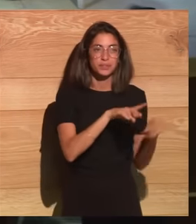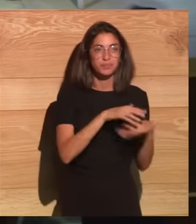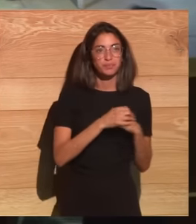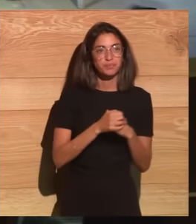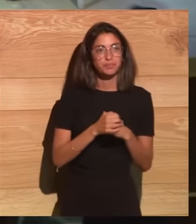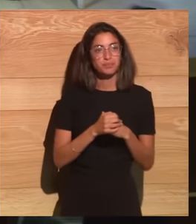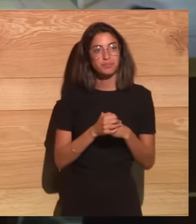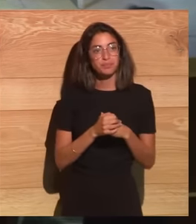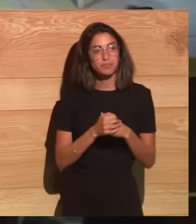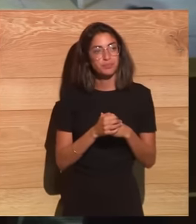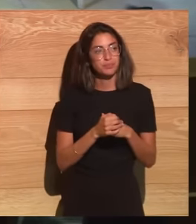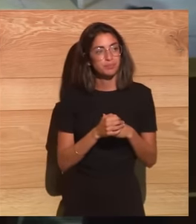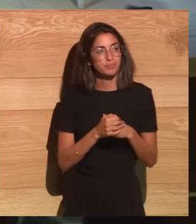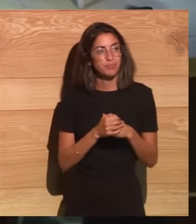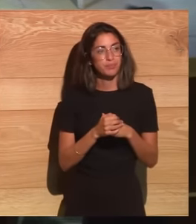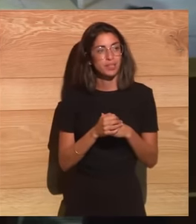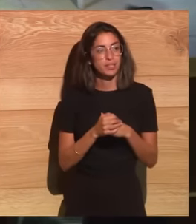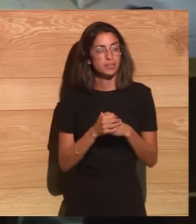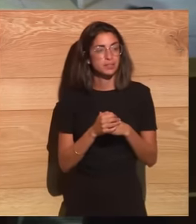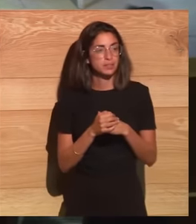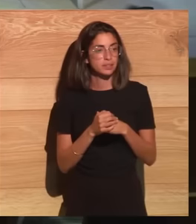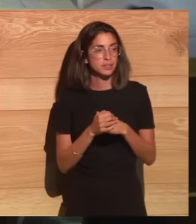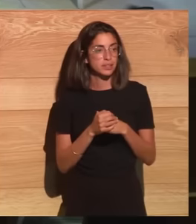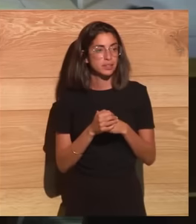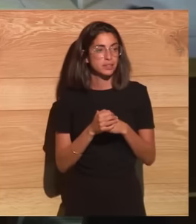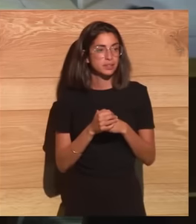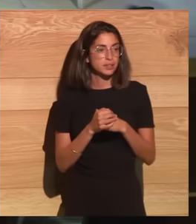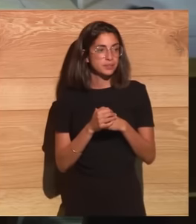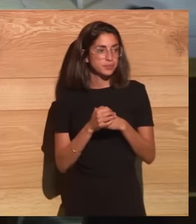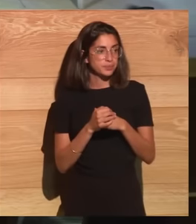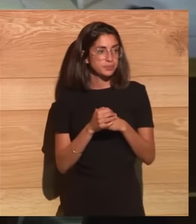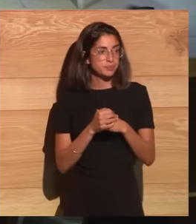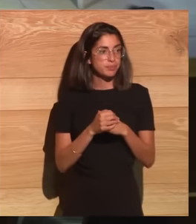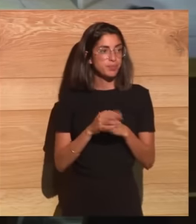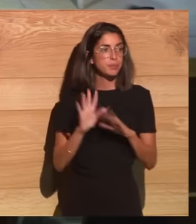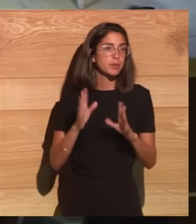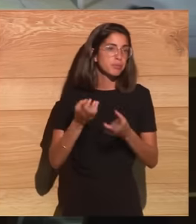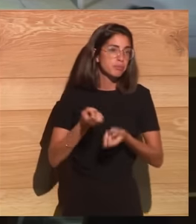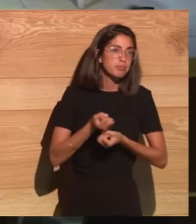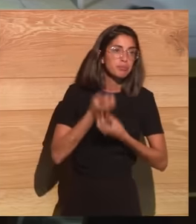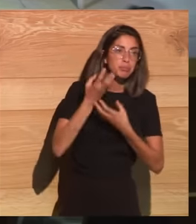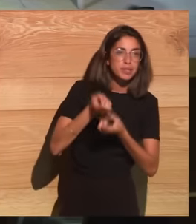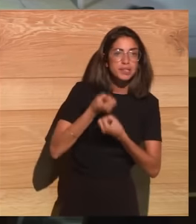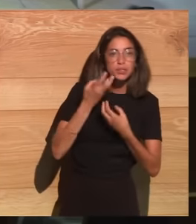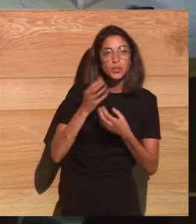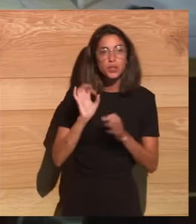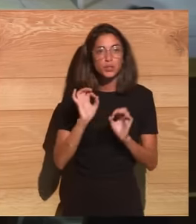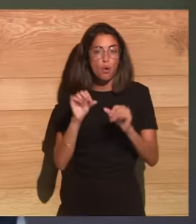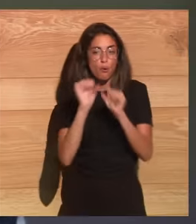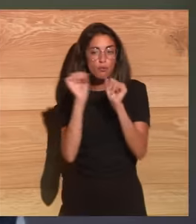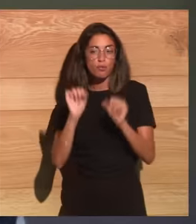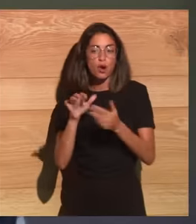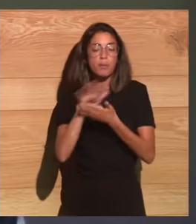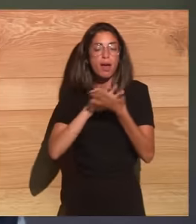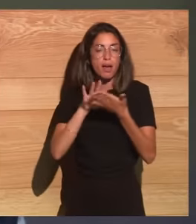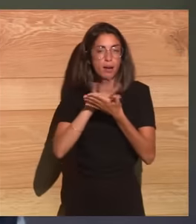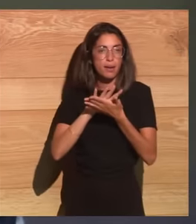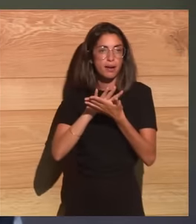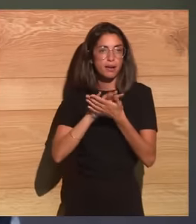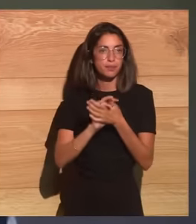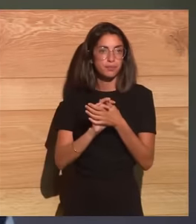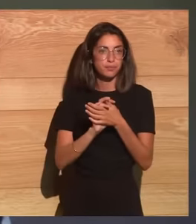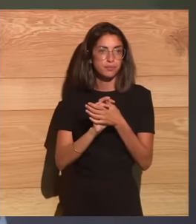Hacer acentos. Sí, pero es verdad. Mira, voy a decirme lo supongo que he dicho. Supongo que hay antes. Expresiones que se te pegan o maneras de hablar. El libro de